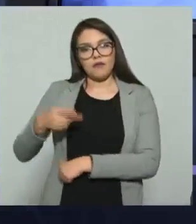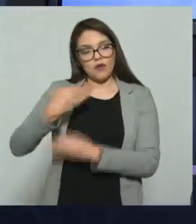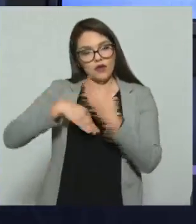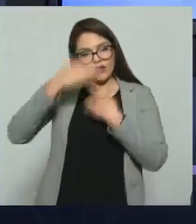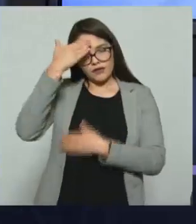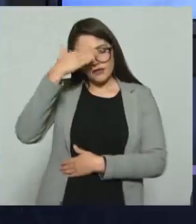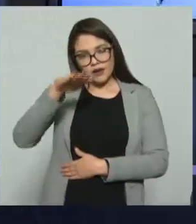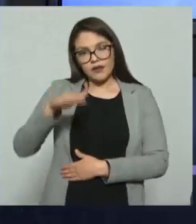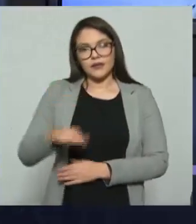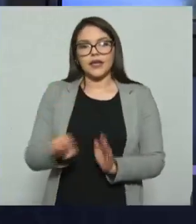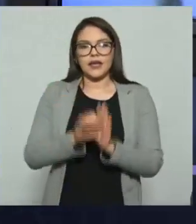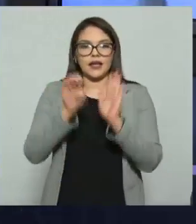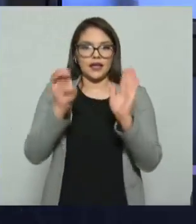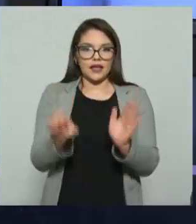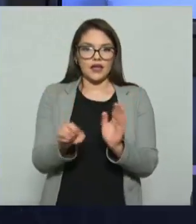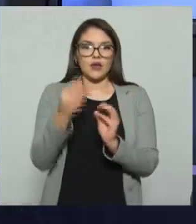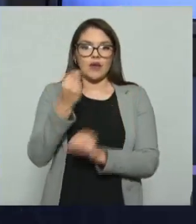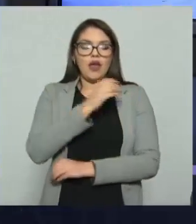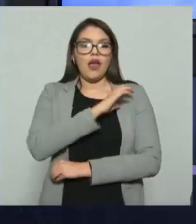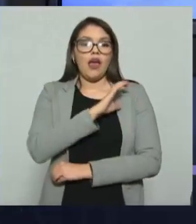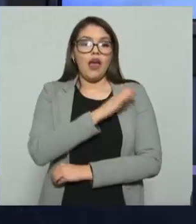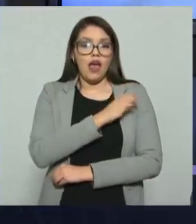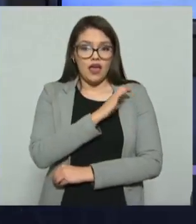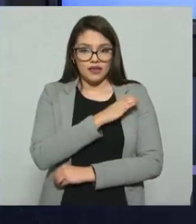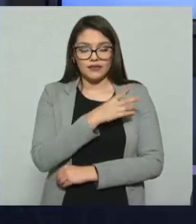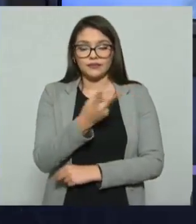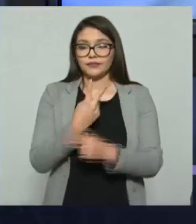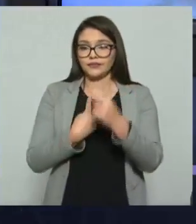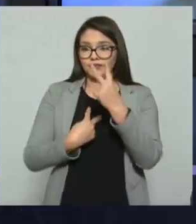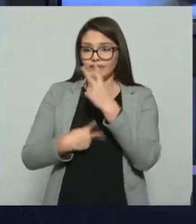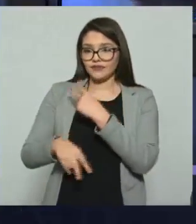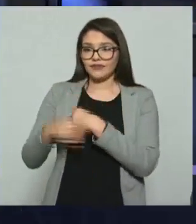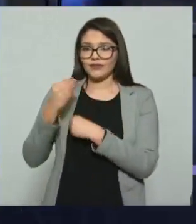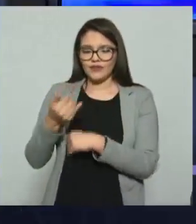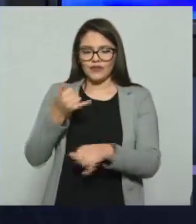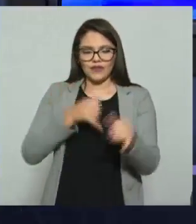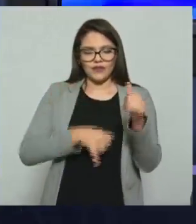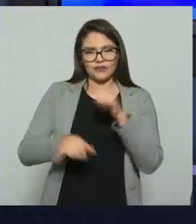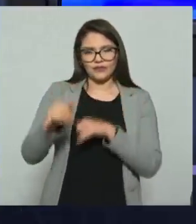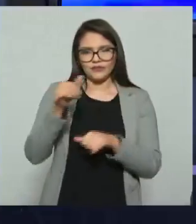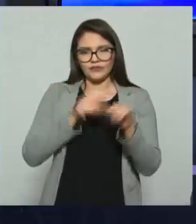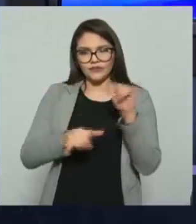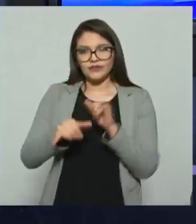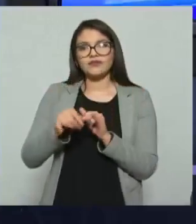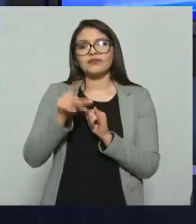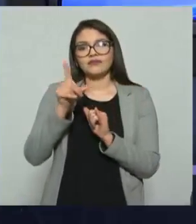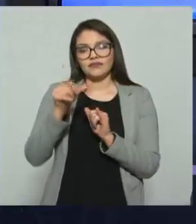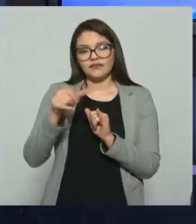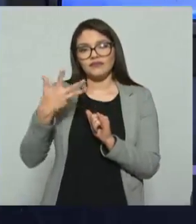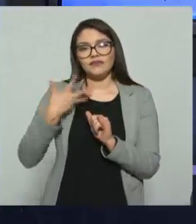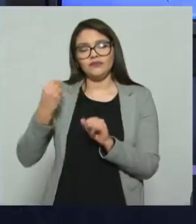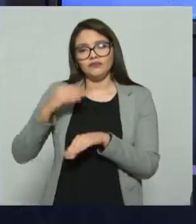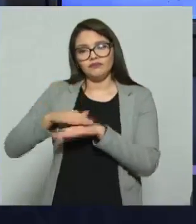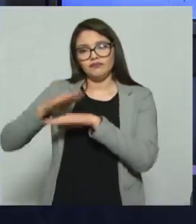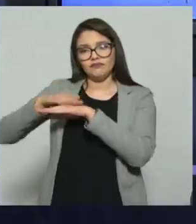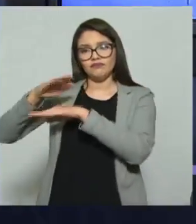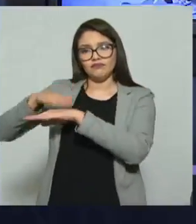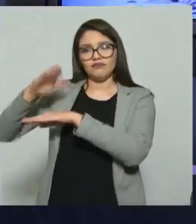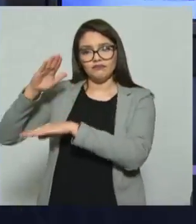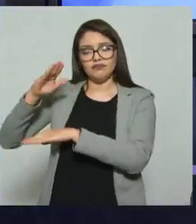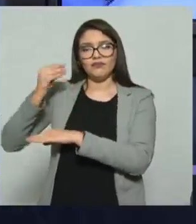enfermedades? Por ejemplo, muchos cánceres se han descubierto que a raíz de todos estos químicos hay un incremento en el índice